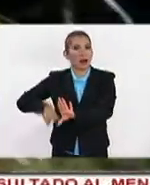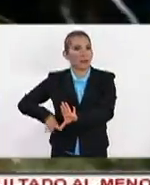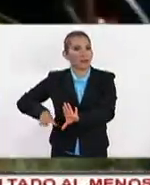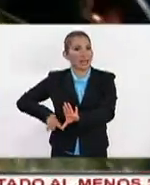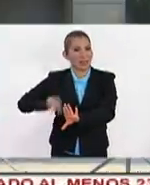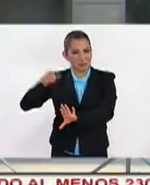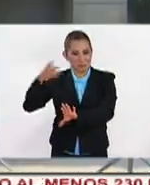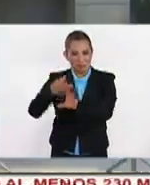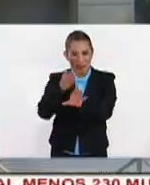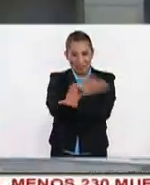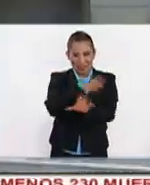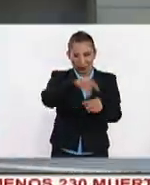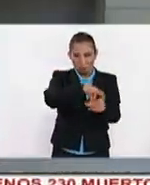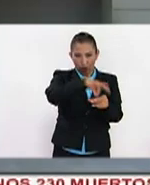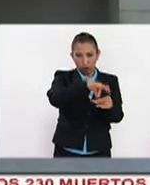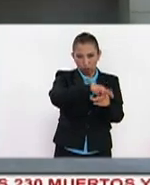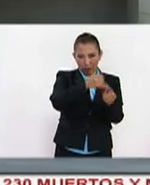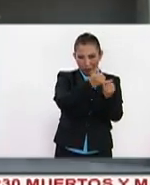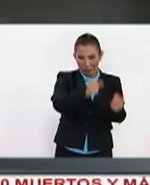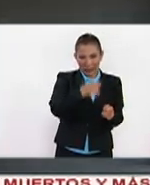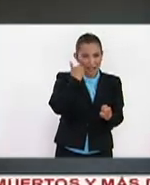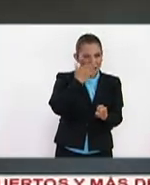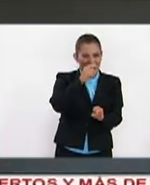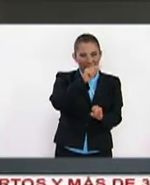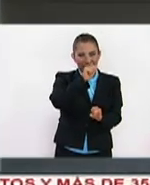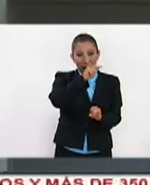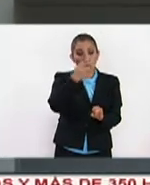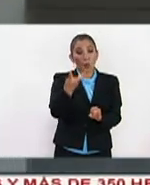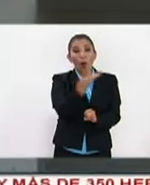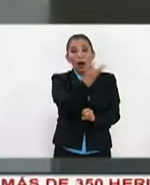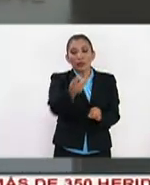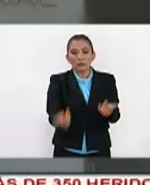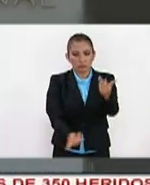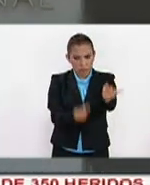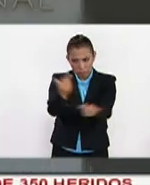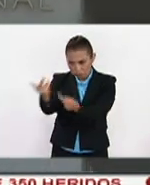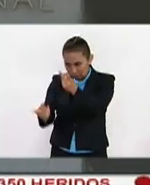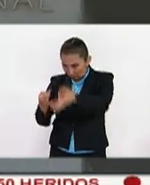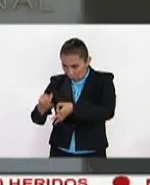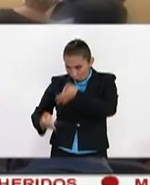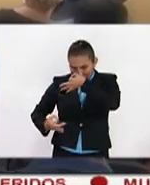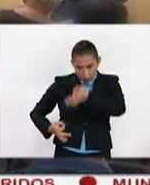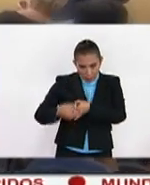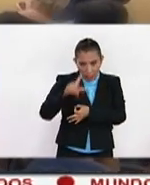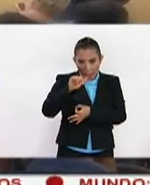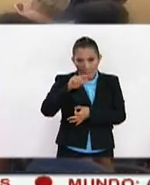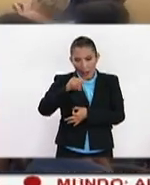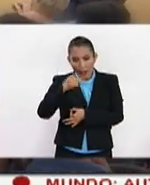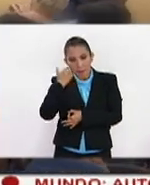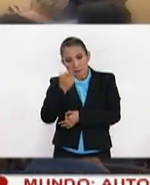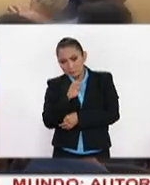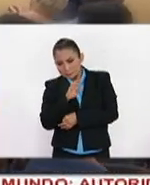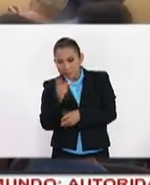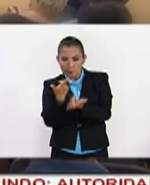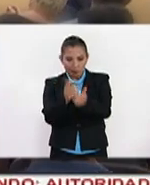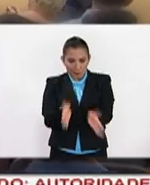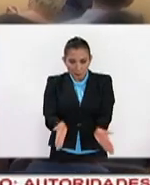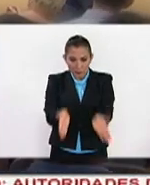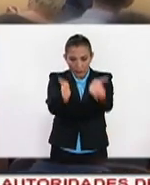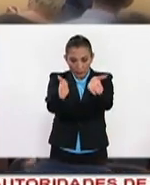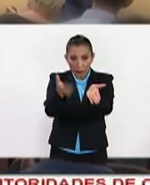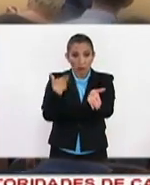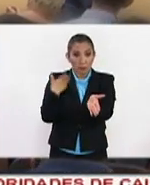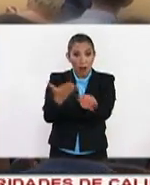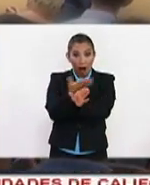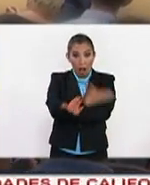durante el referendo independentista. Los cuatro fueron interrogados el 6 de octubre por la jueza Lamela, quien optó por dejarlos en libertad sin